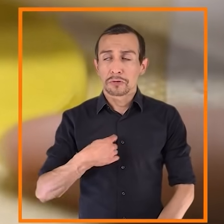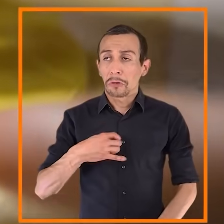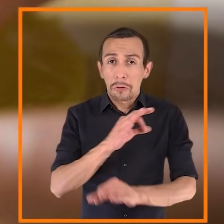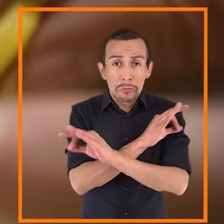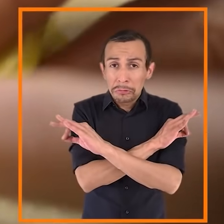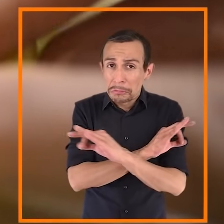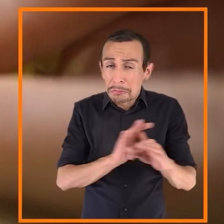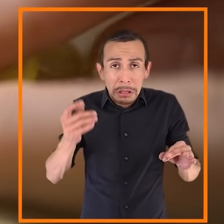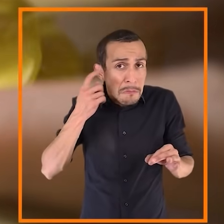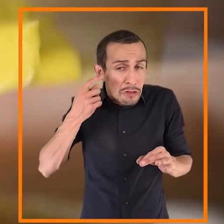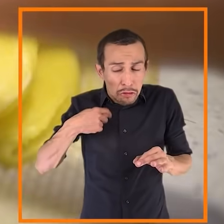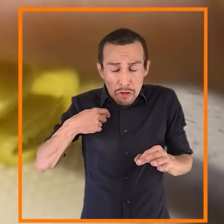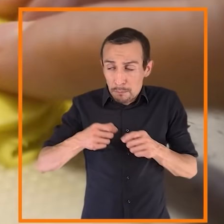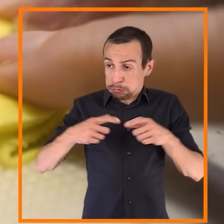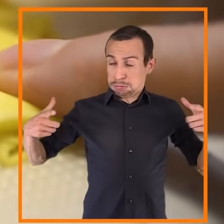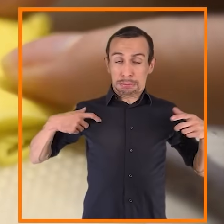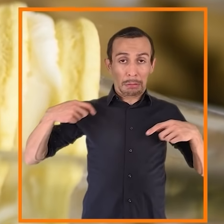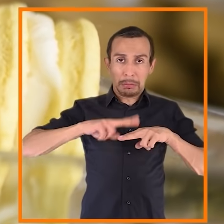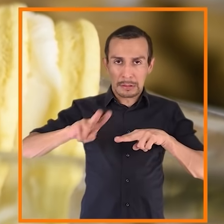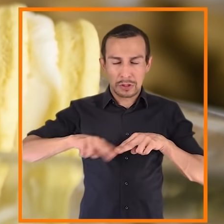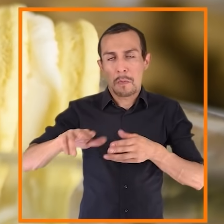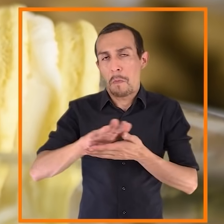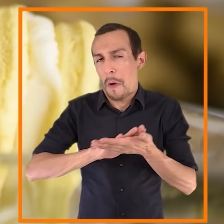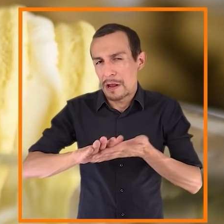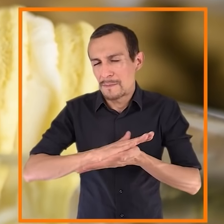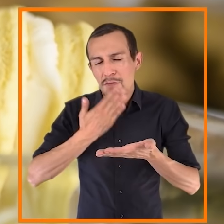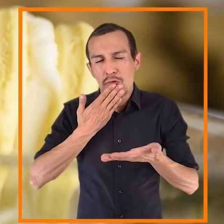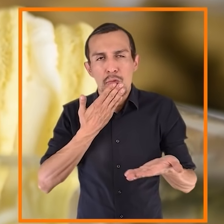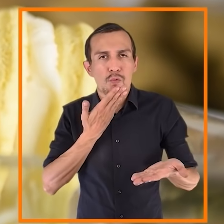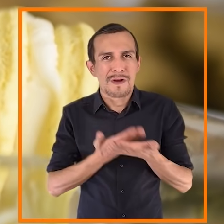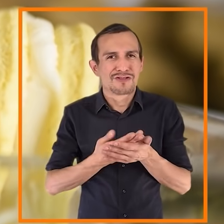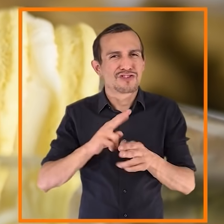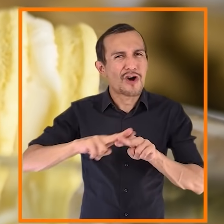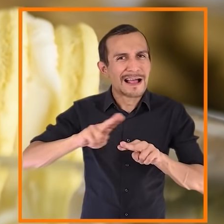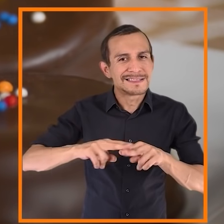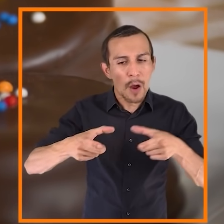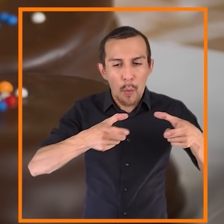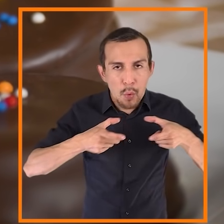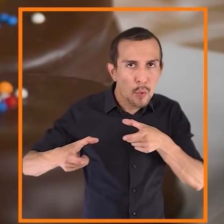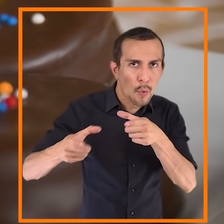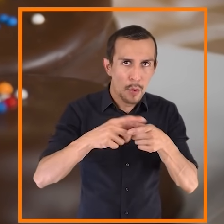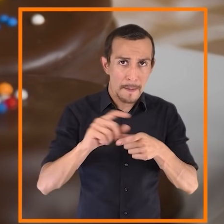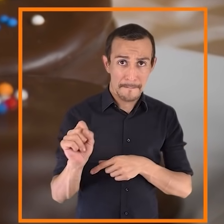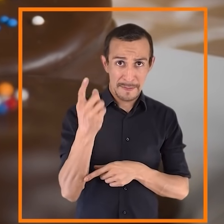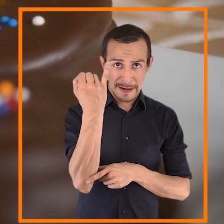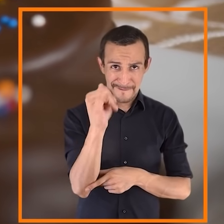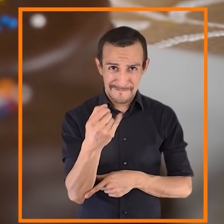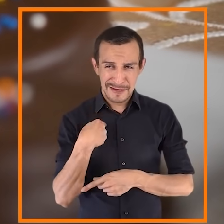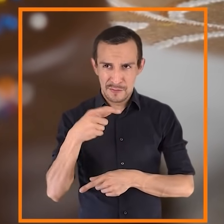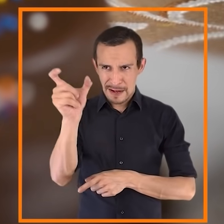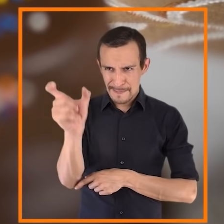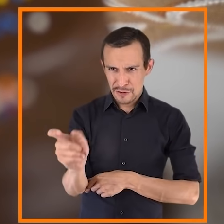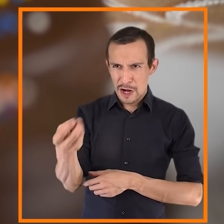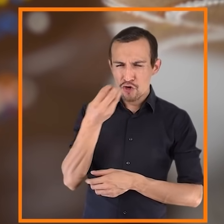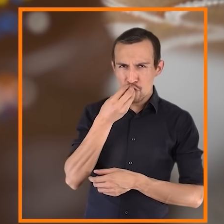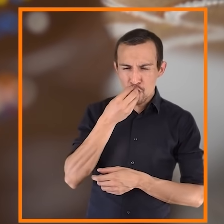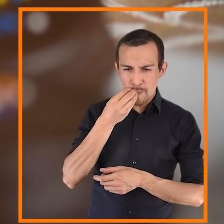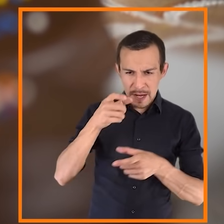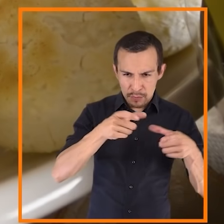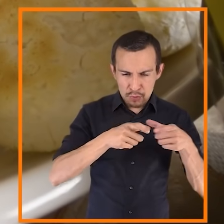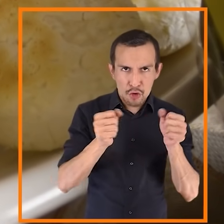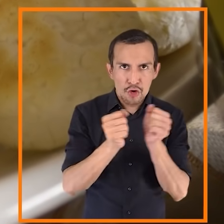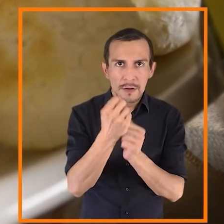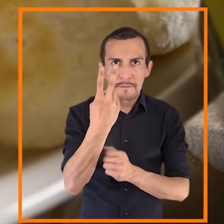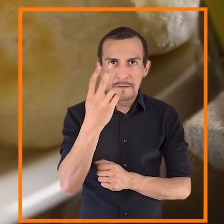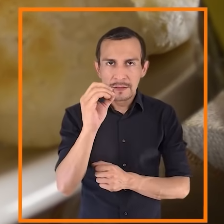Yo nunca dimensioné lo que yo estaba haciendo. Ver, por ejemplo, cuando hacía tortas y era primera vez que una persona comía torta a